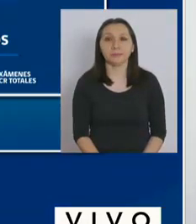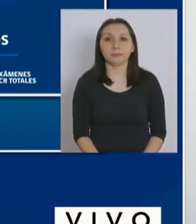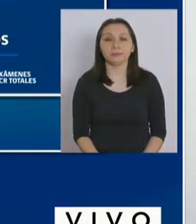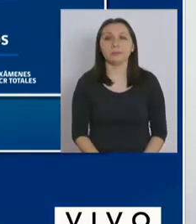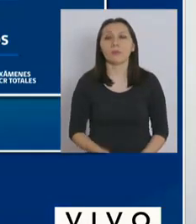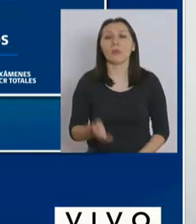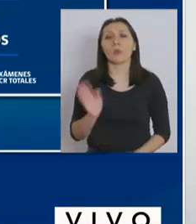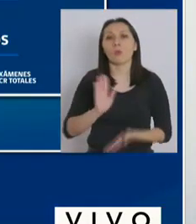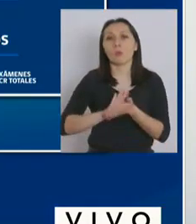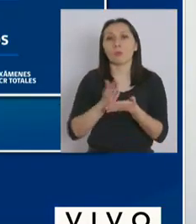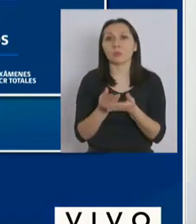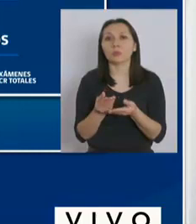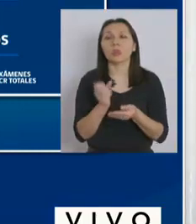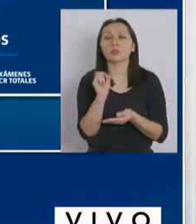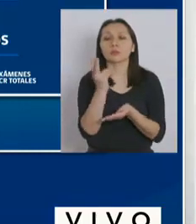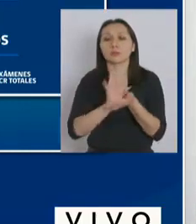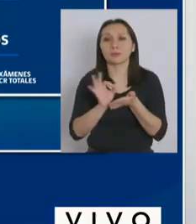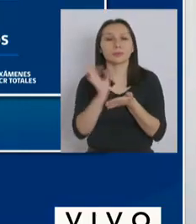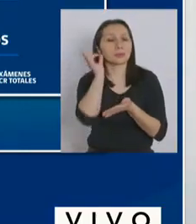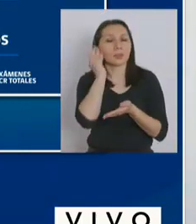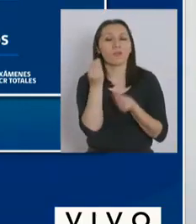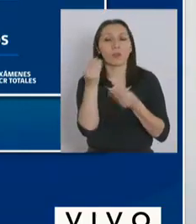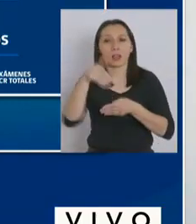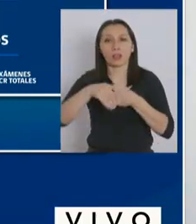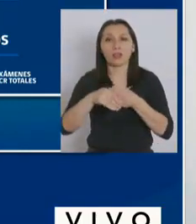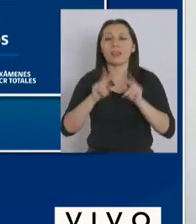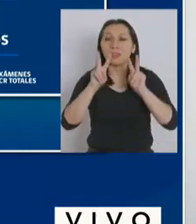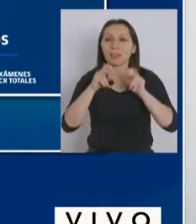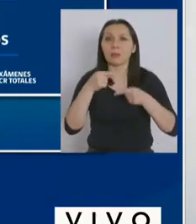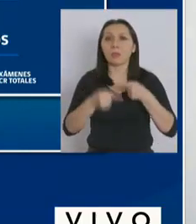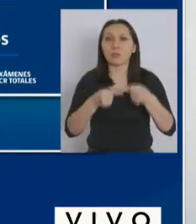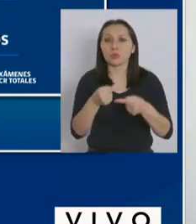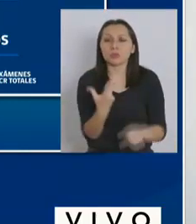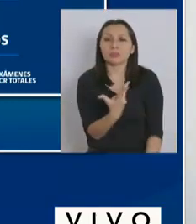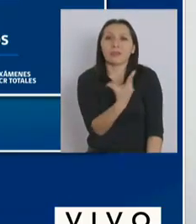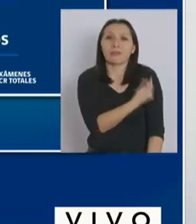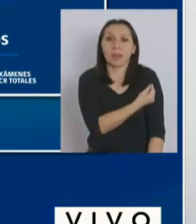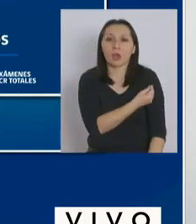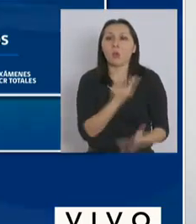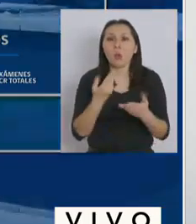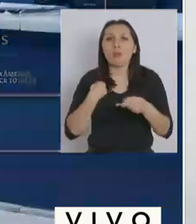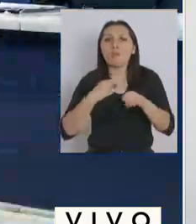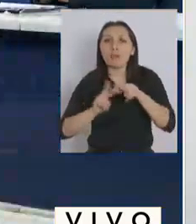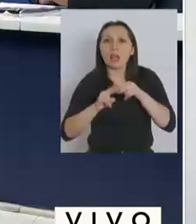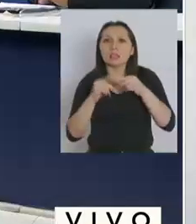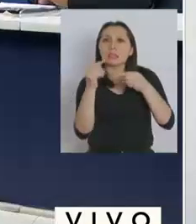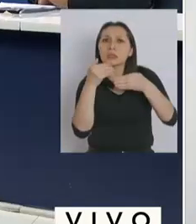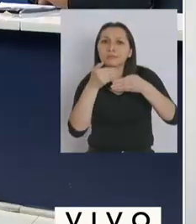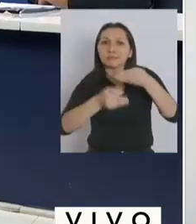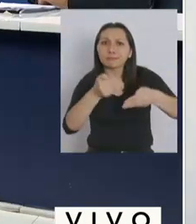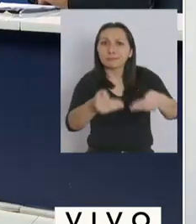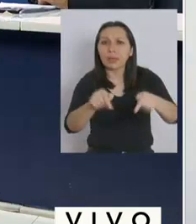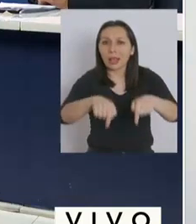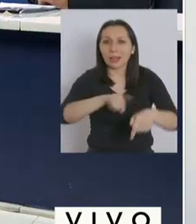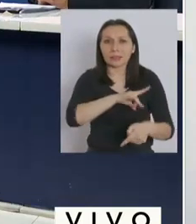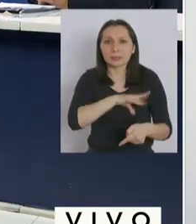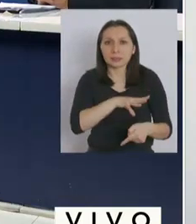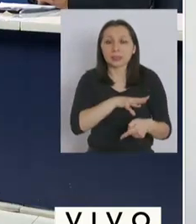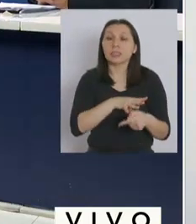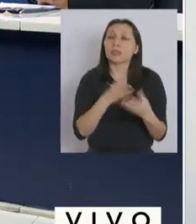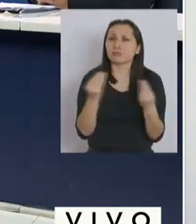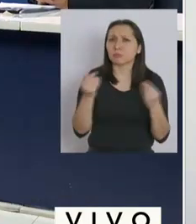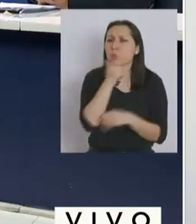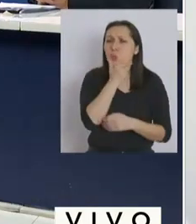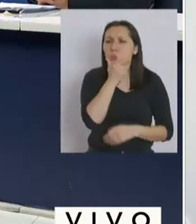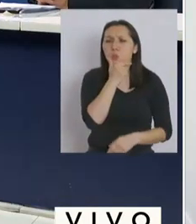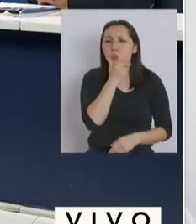¿Cómo está, subsecretario? Buenas tardes. Sobre el proceso de vacunación o la ruta de la vacunación en nuestro país, hay varias